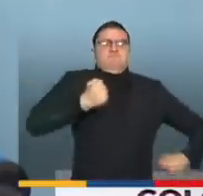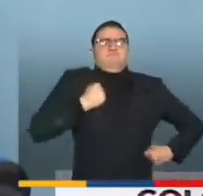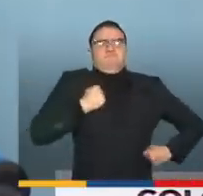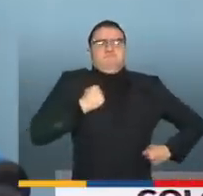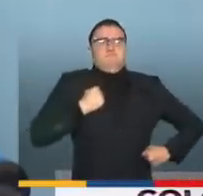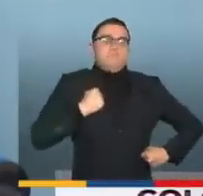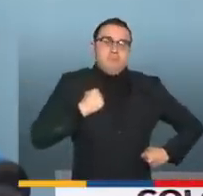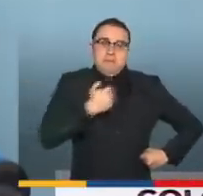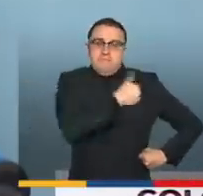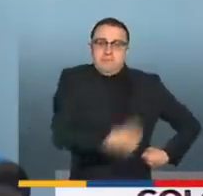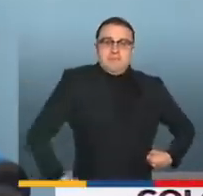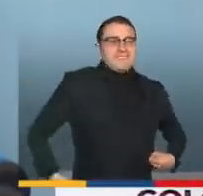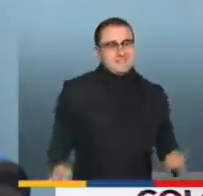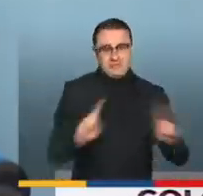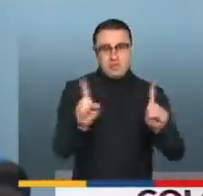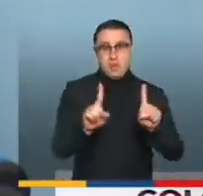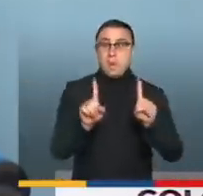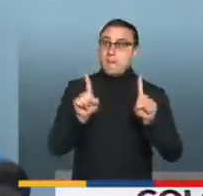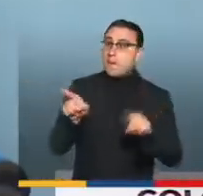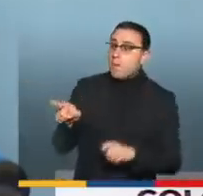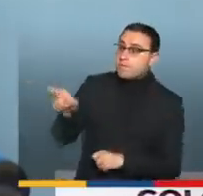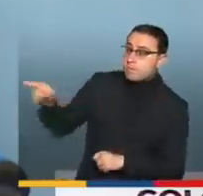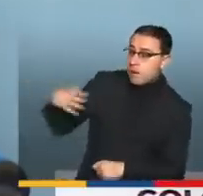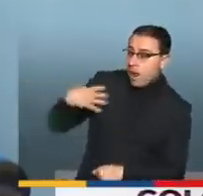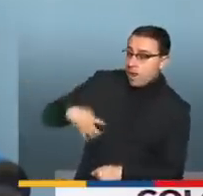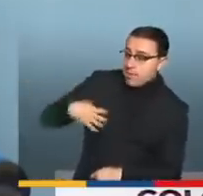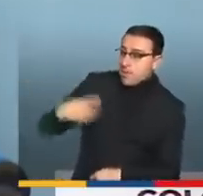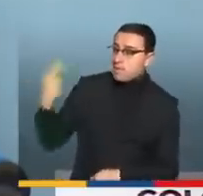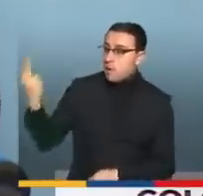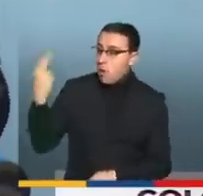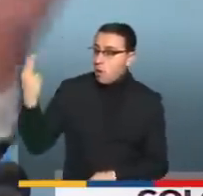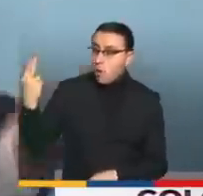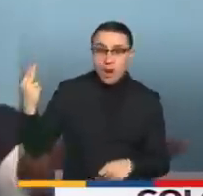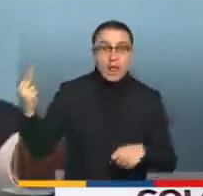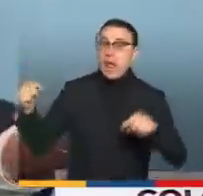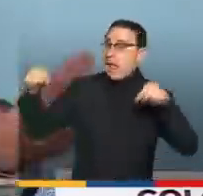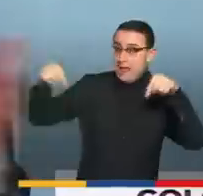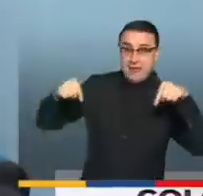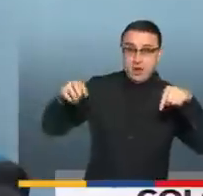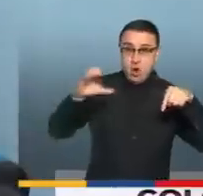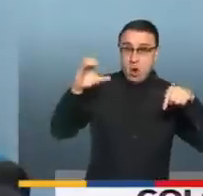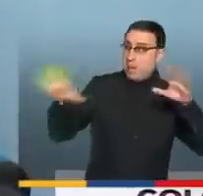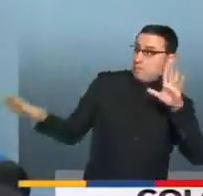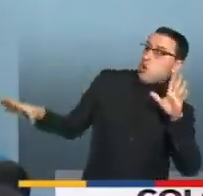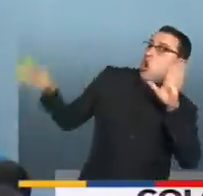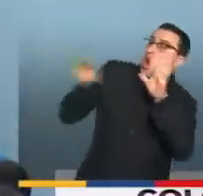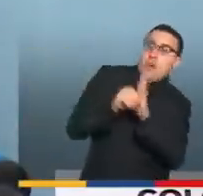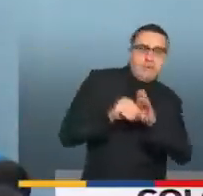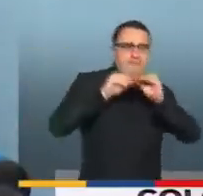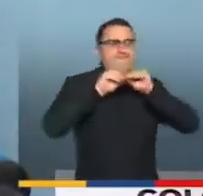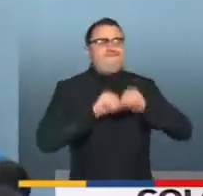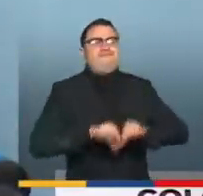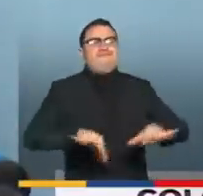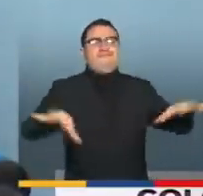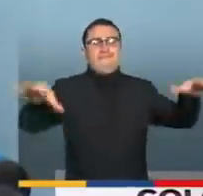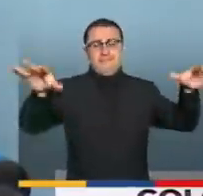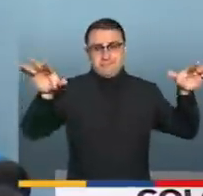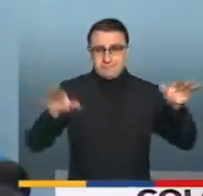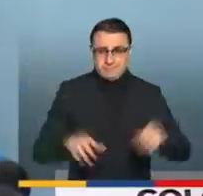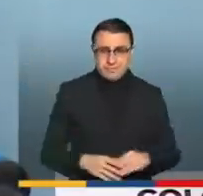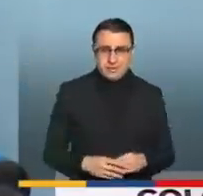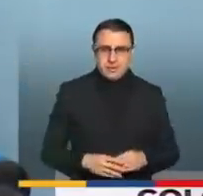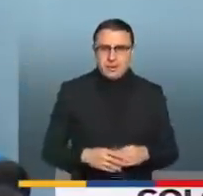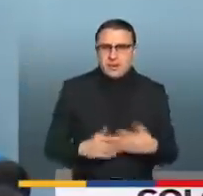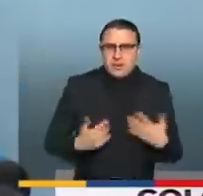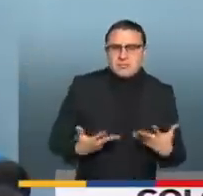mismas prácticas que se hicieron en Argentina y en el Uruguay se reprodujeron en nuestro país. Era